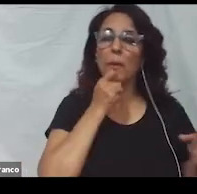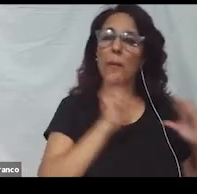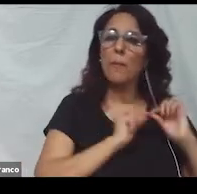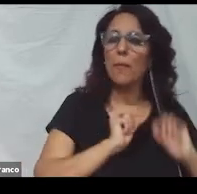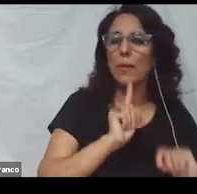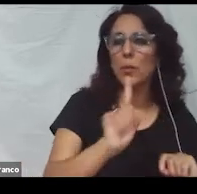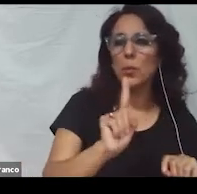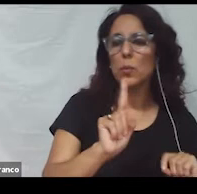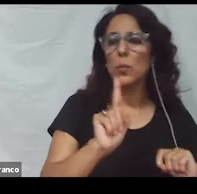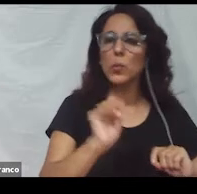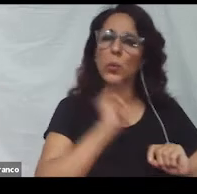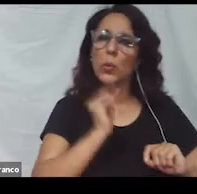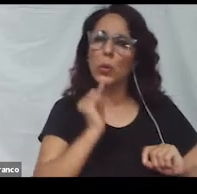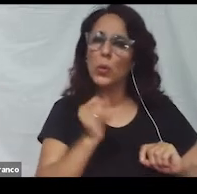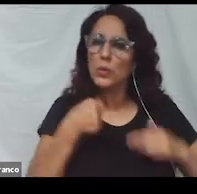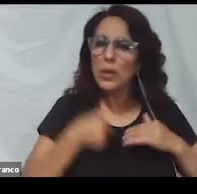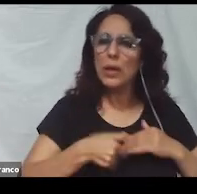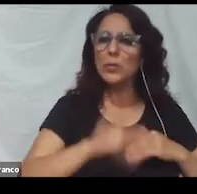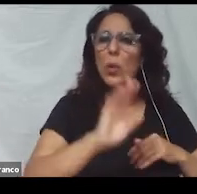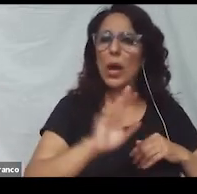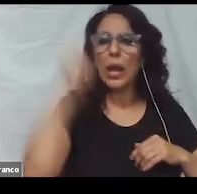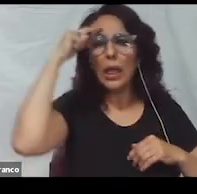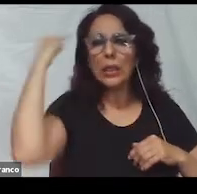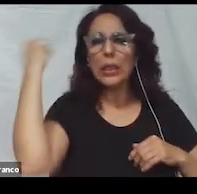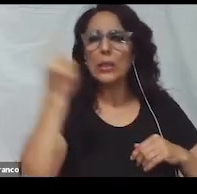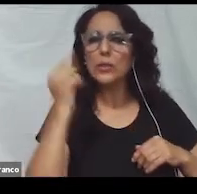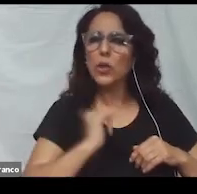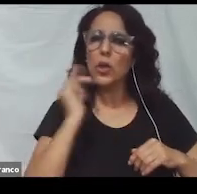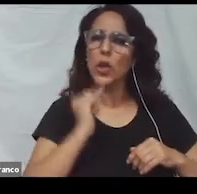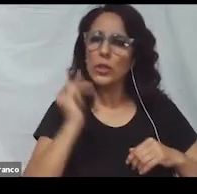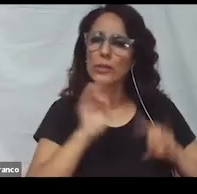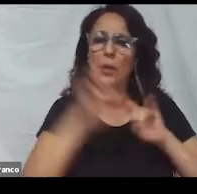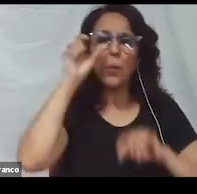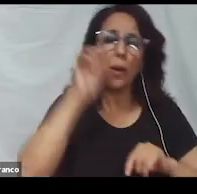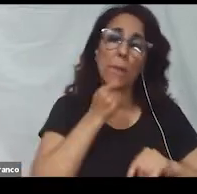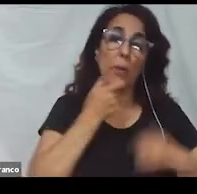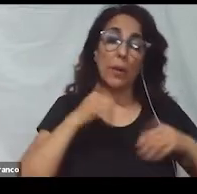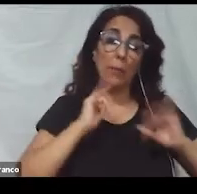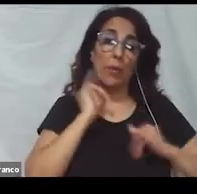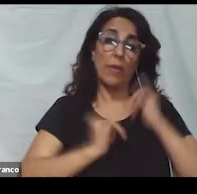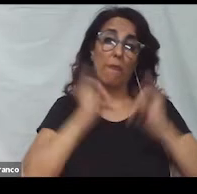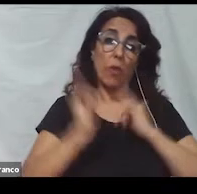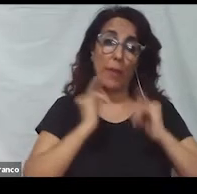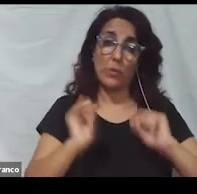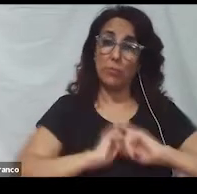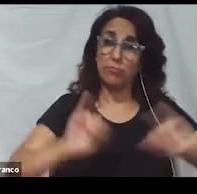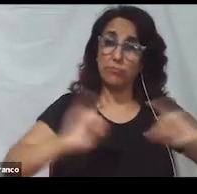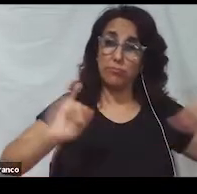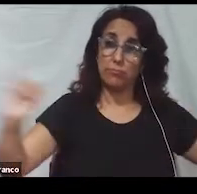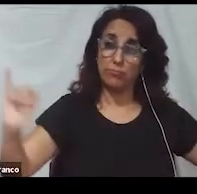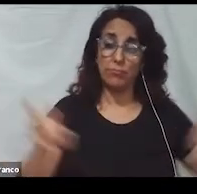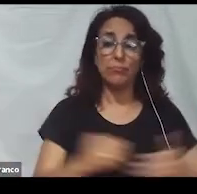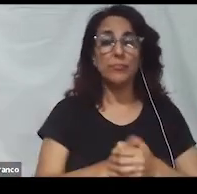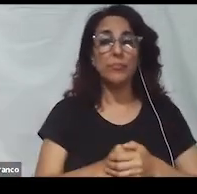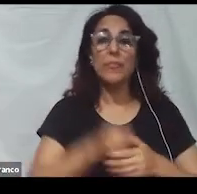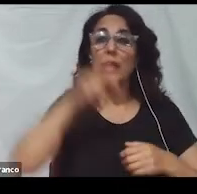ejemplo, página 1, contenido 1, noticias actuales, noticias internacionales, etcétera, suponiendo que es una página web de noticias, nuestro usuario